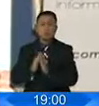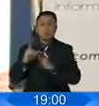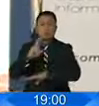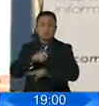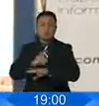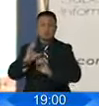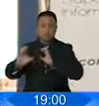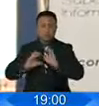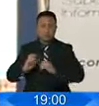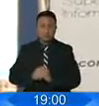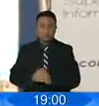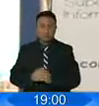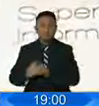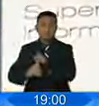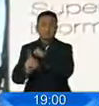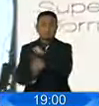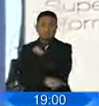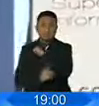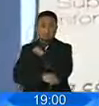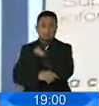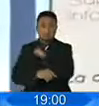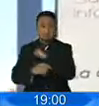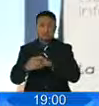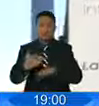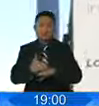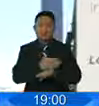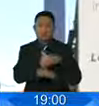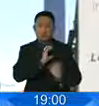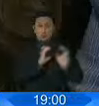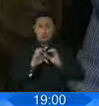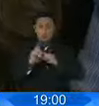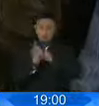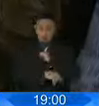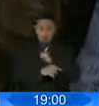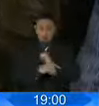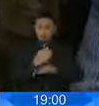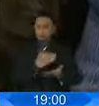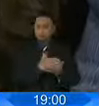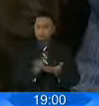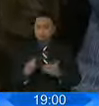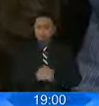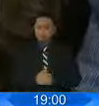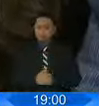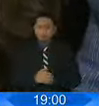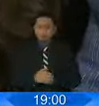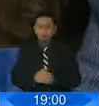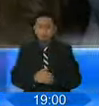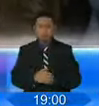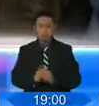Supercom elimine las sanciones emitidas en contra de los medios de comunicación. Solicitarle al señor